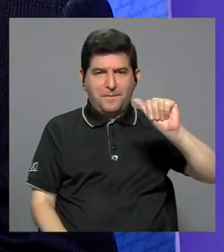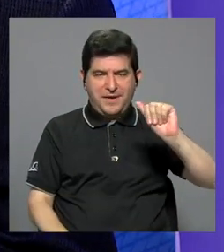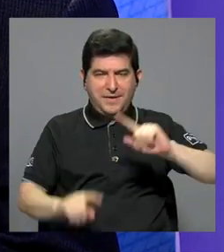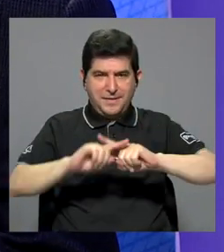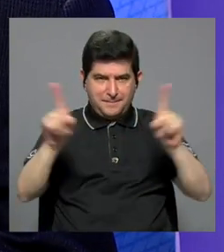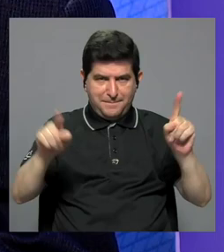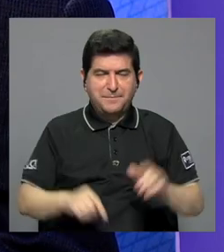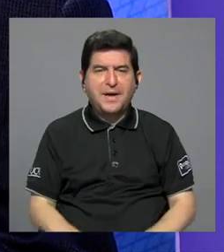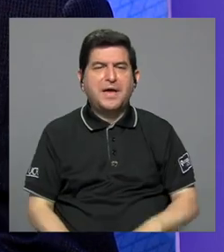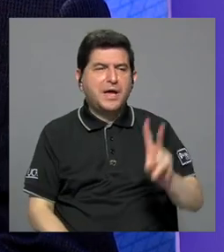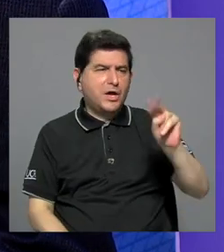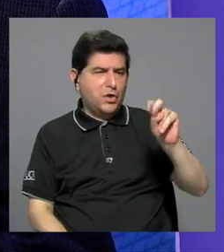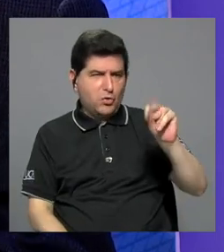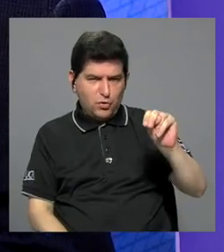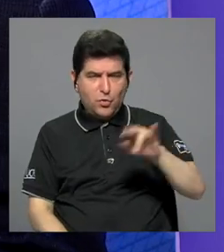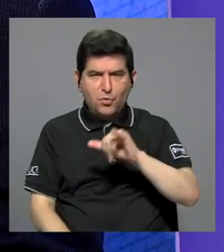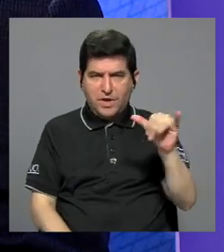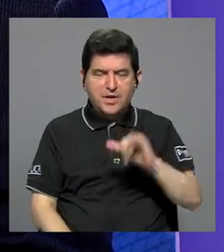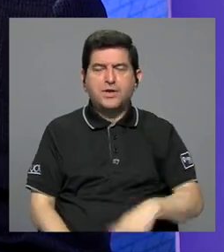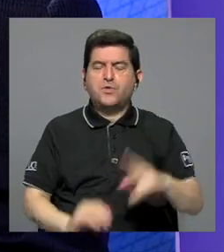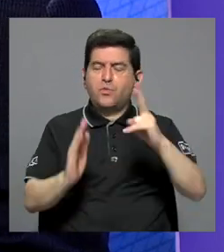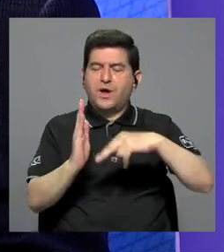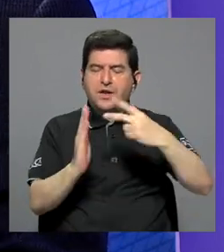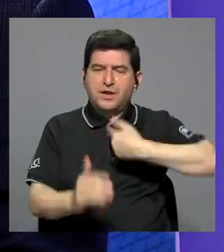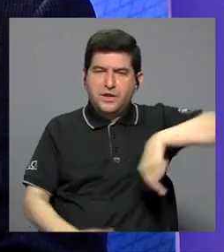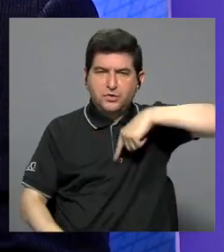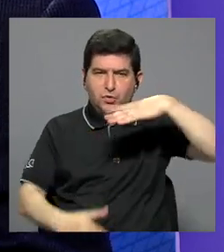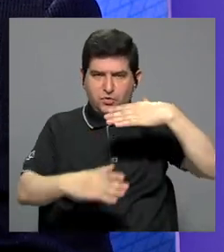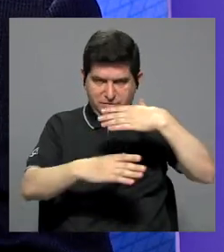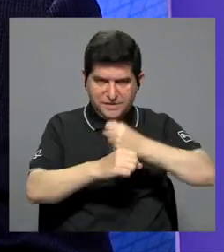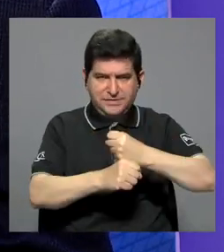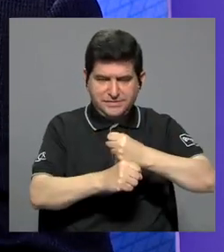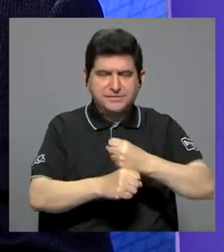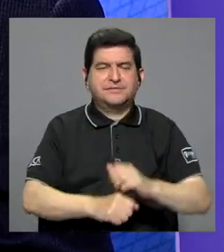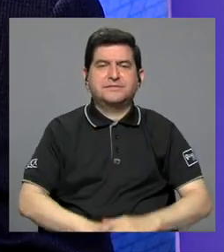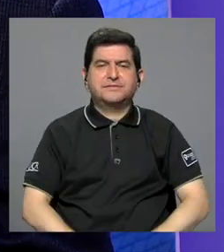pero que tanto la novela de Sábato como la lectura que le queríamos hacer Roxana y yo,